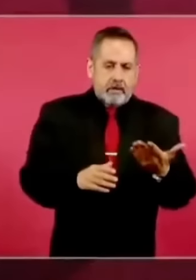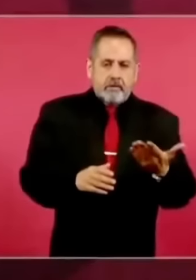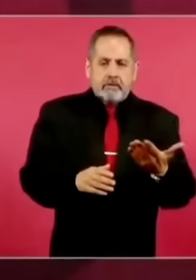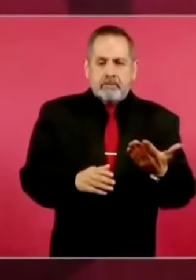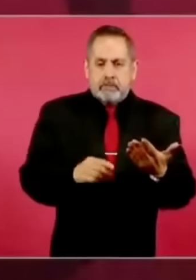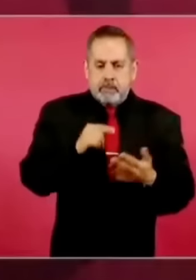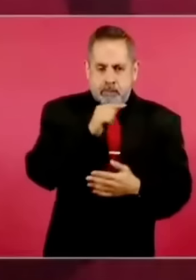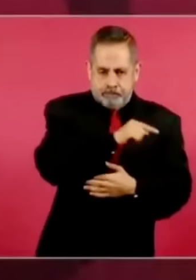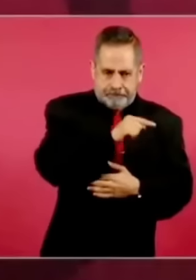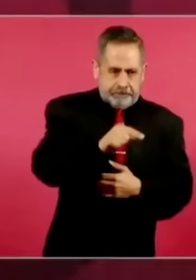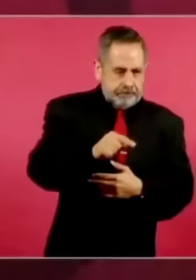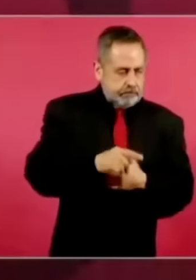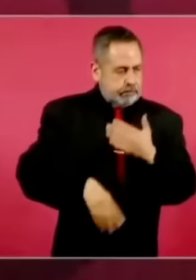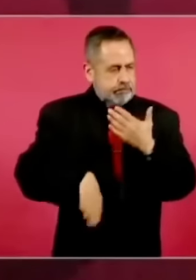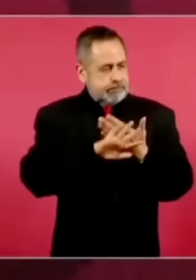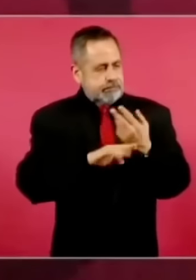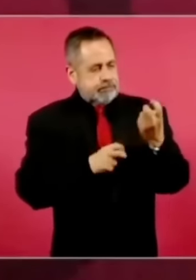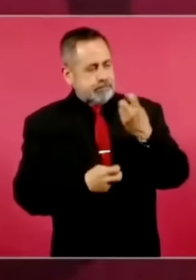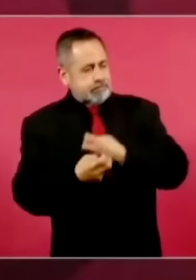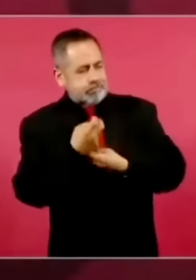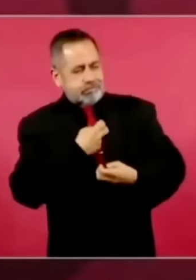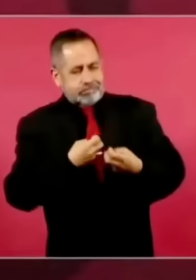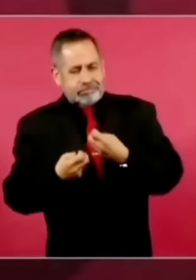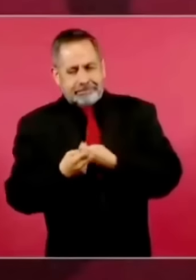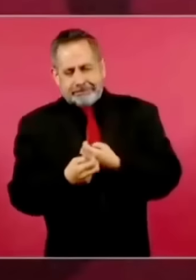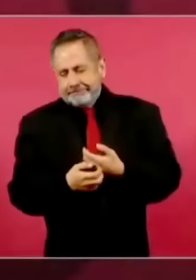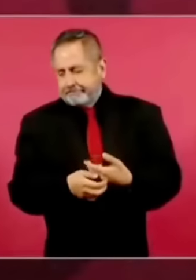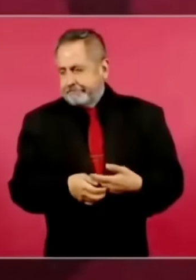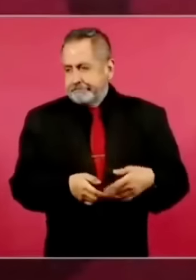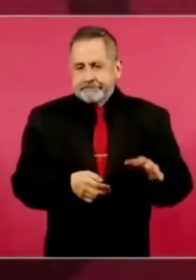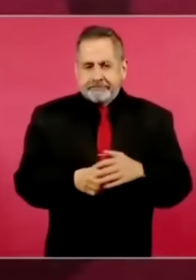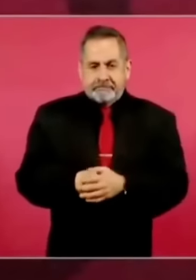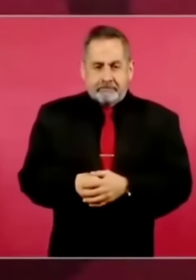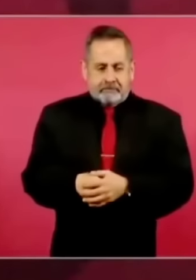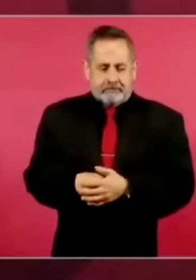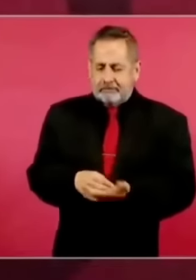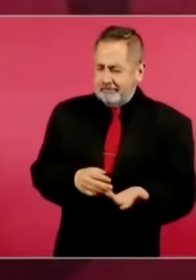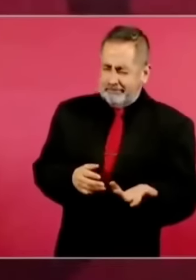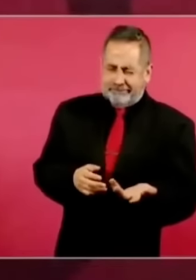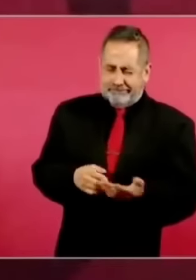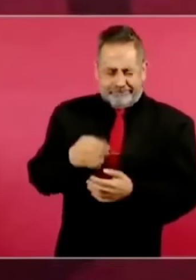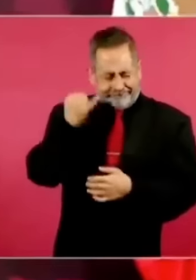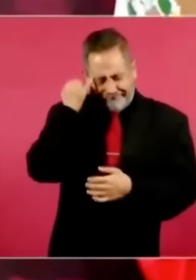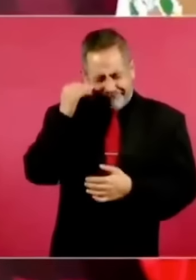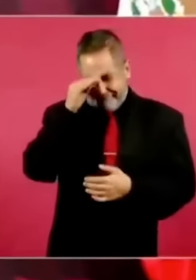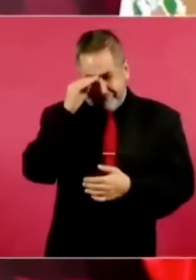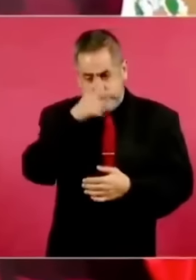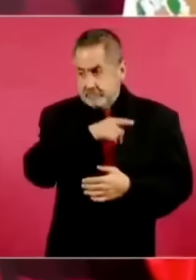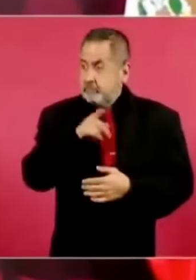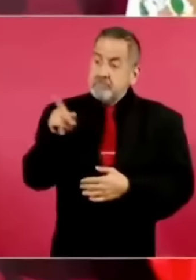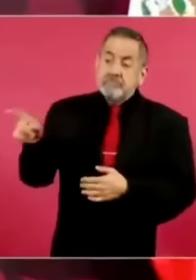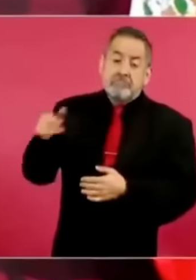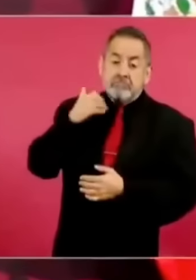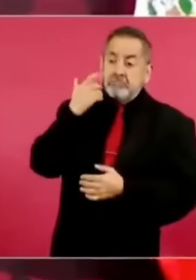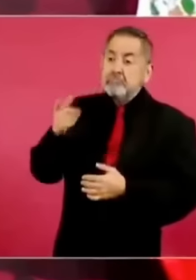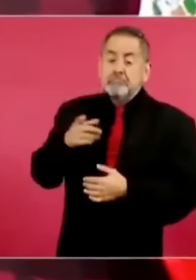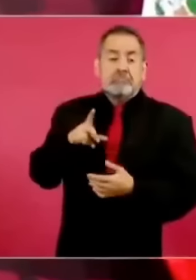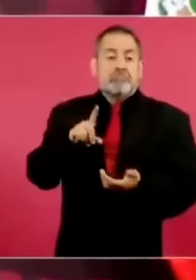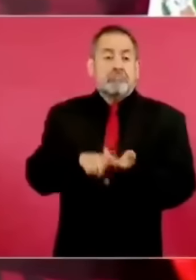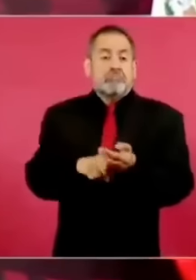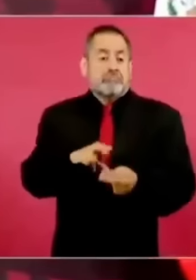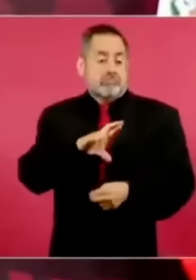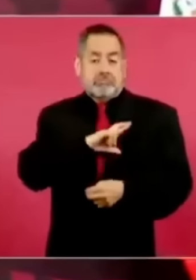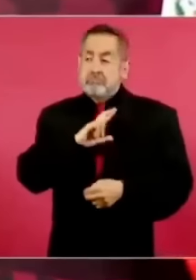todas estas lanzadas de que se va a abolir la propiedad privada. Y